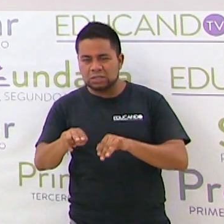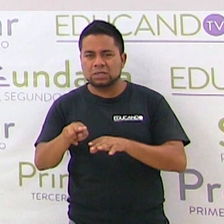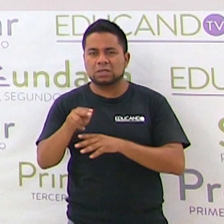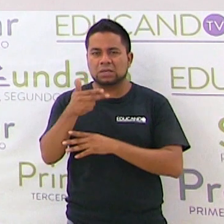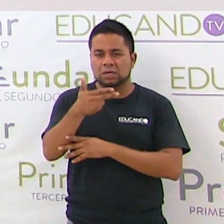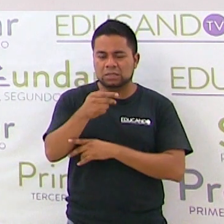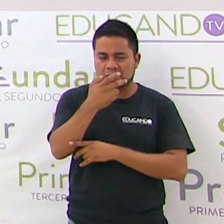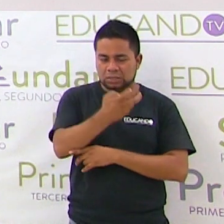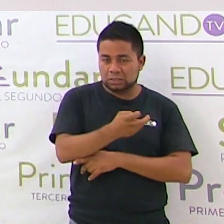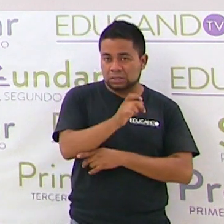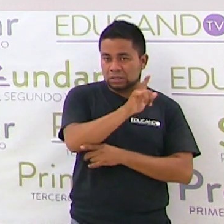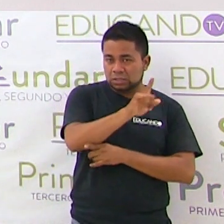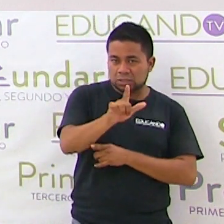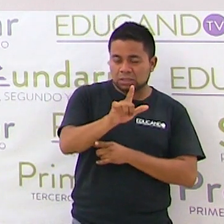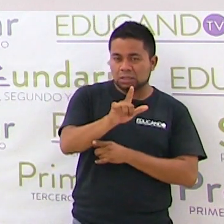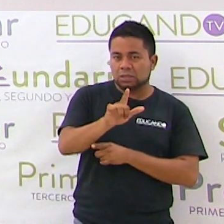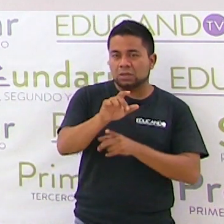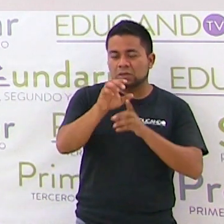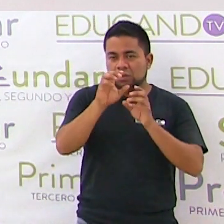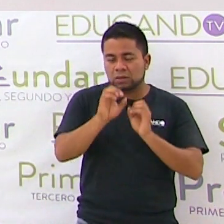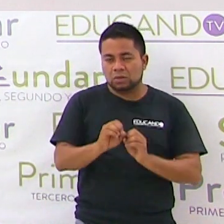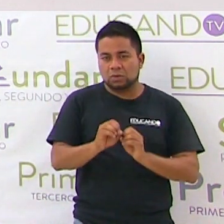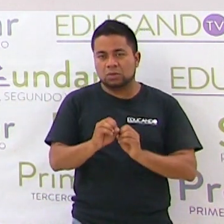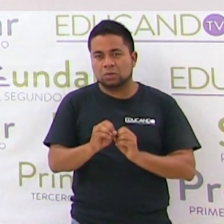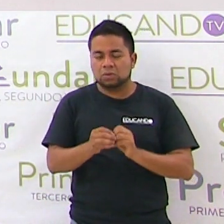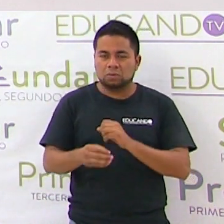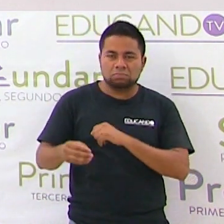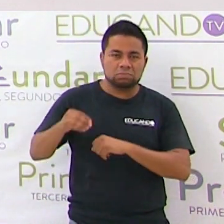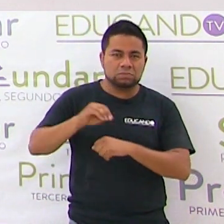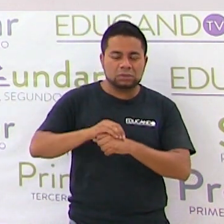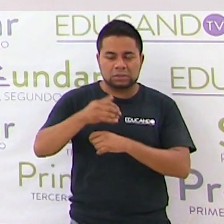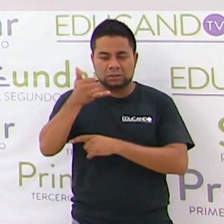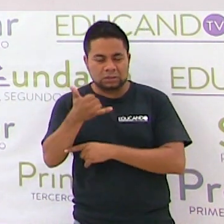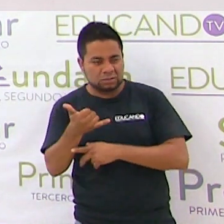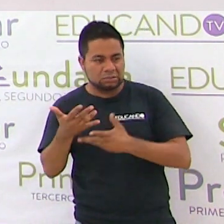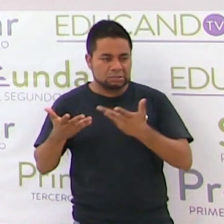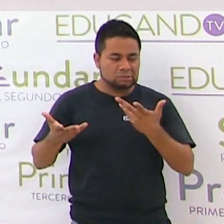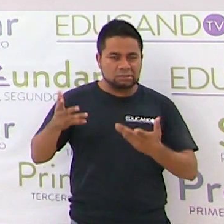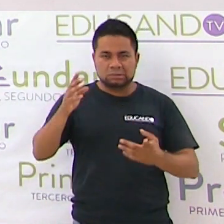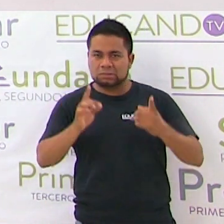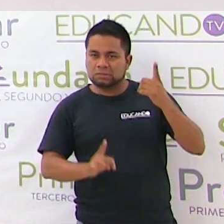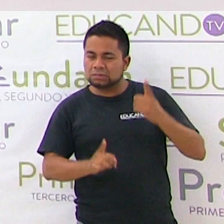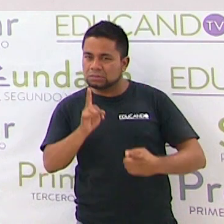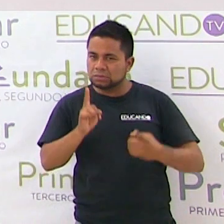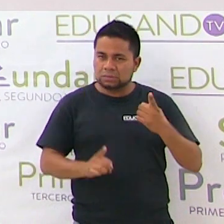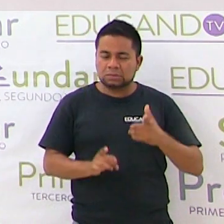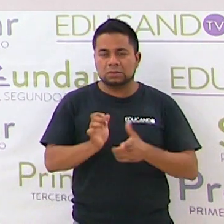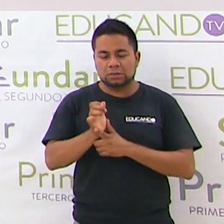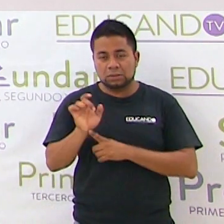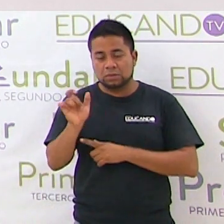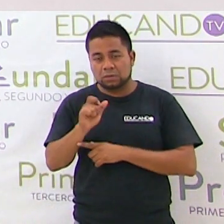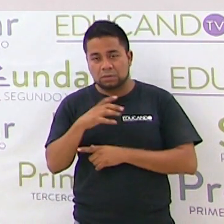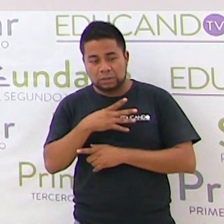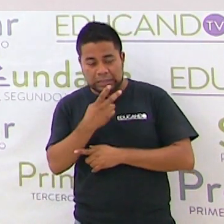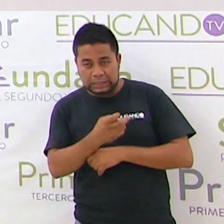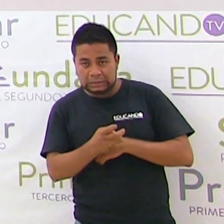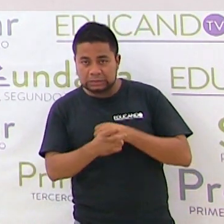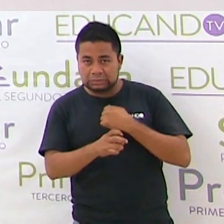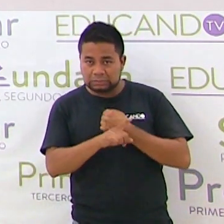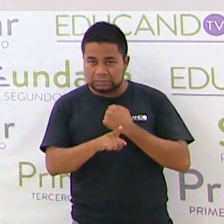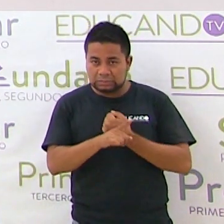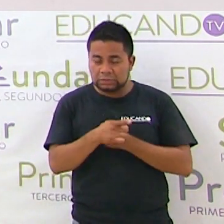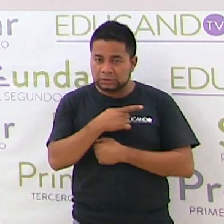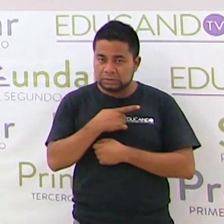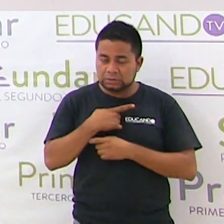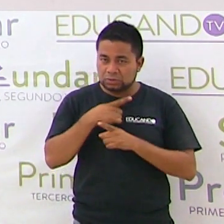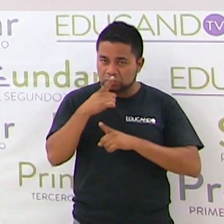llevará doble L o llevará una Y? ¿Verdad? Entonces, cuando tenemos esas dudas,